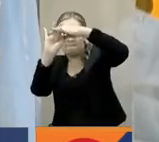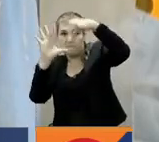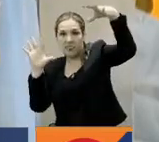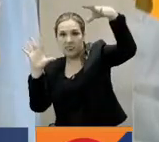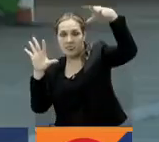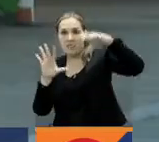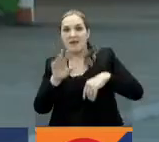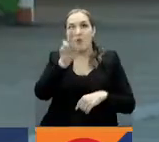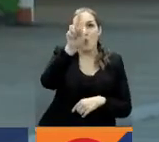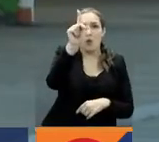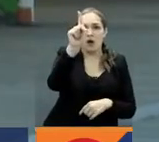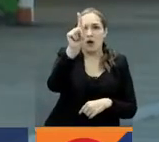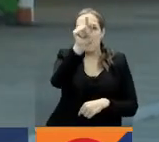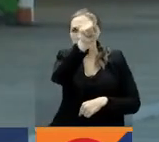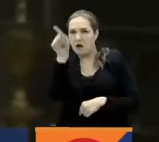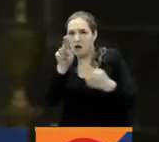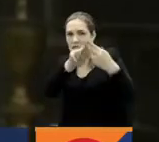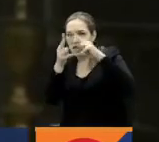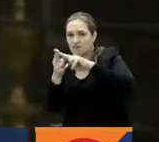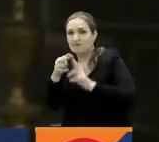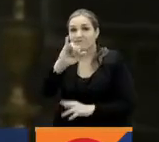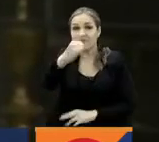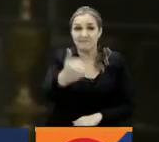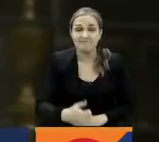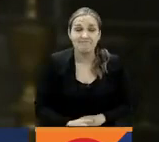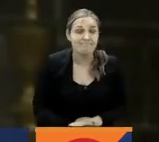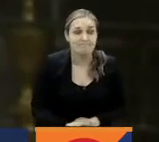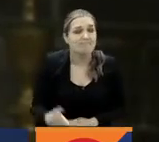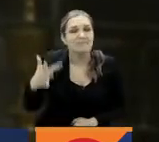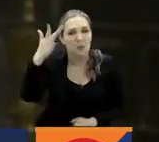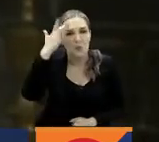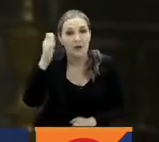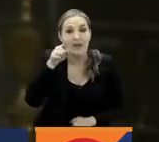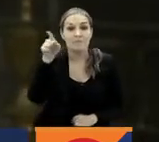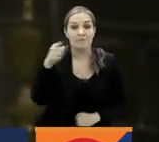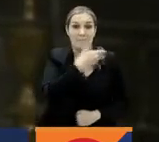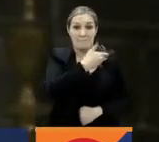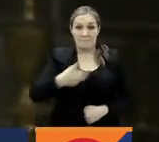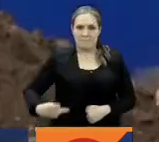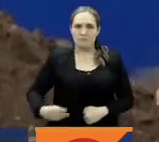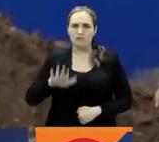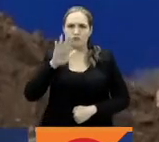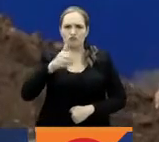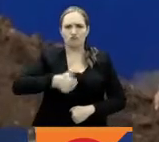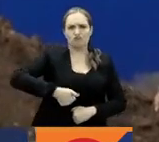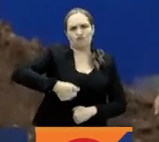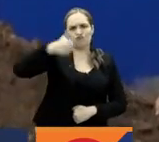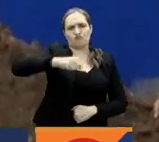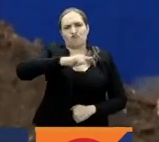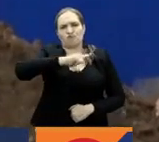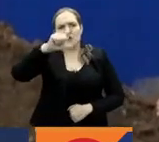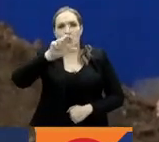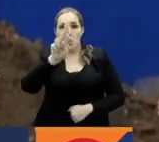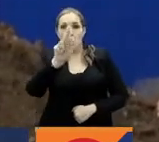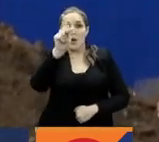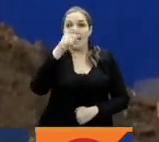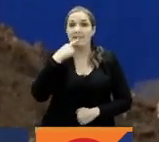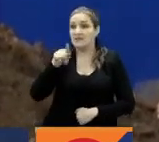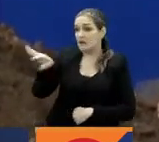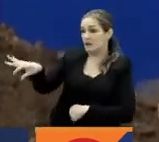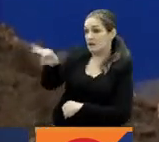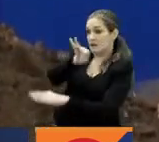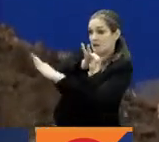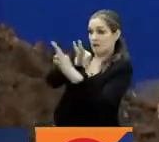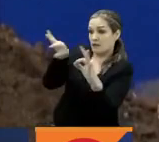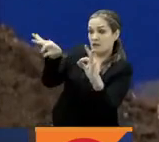ese país. La respuesta es sí. La administración Johnson, desde ese punto de quiebre, restringe la contratación de fuerza laboral